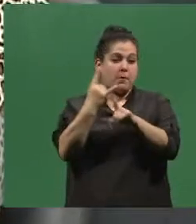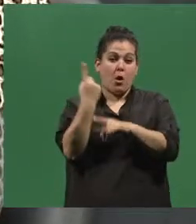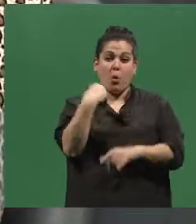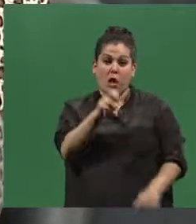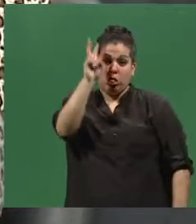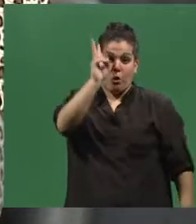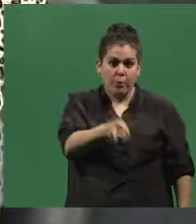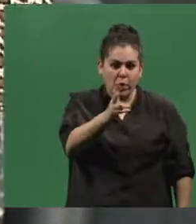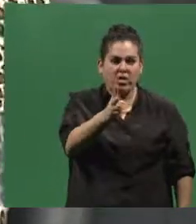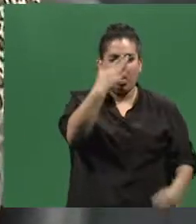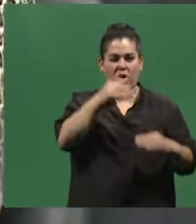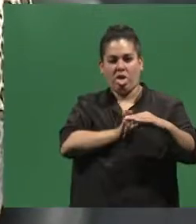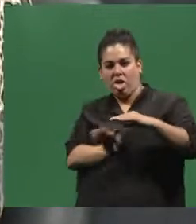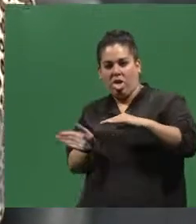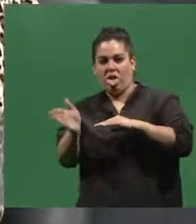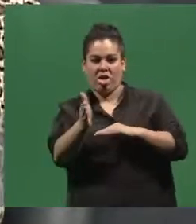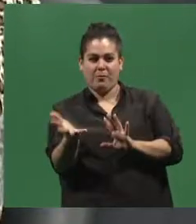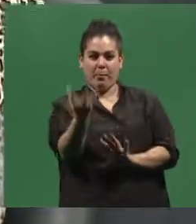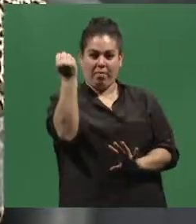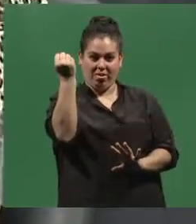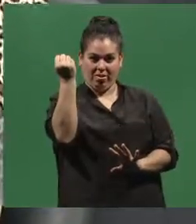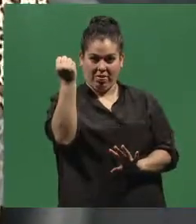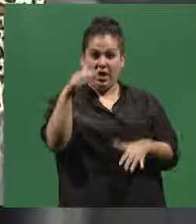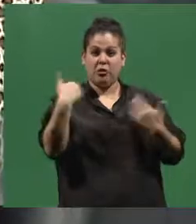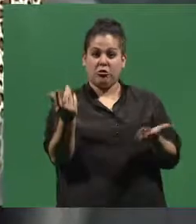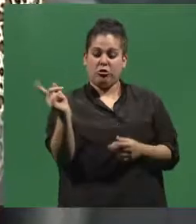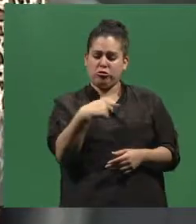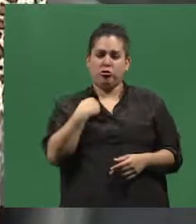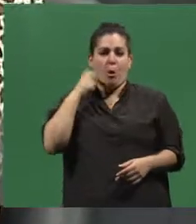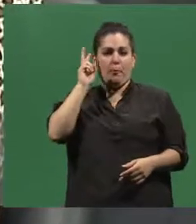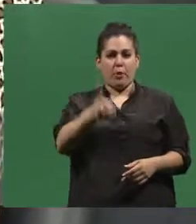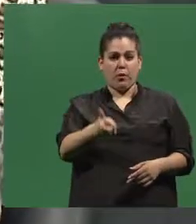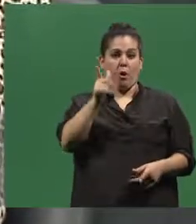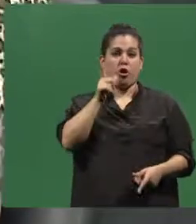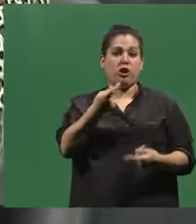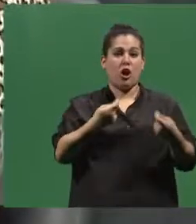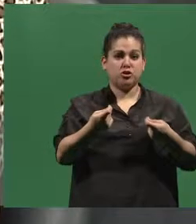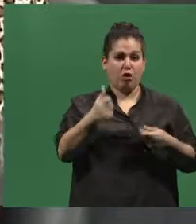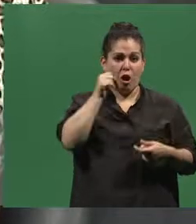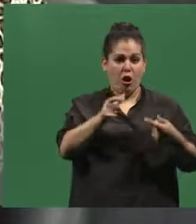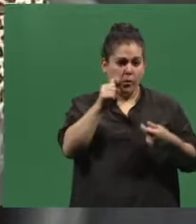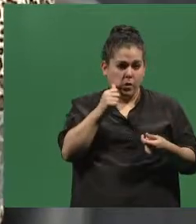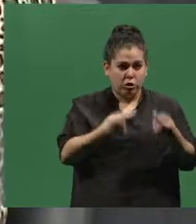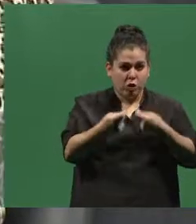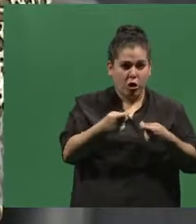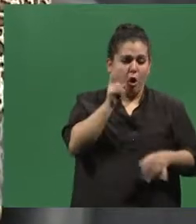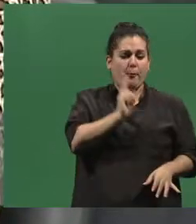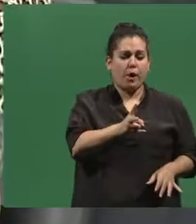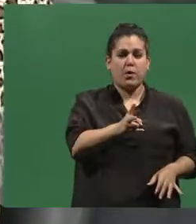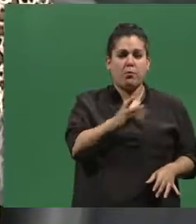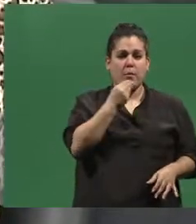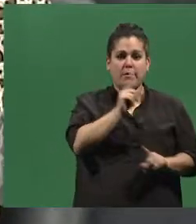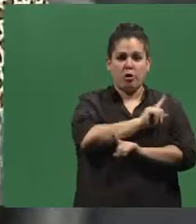prohíbe se busca por otro lado. Entonces, si nosotros prohibimos en un kiosco dentro de una institución educativa que haya